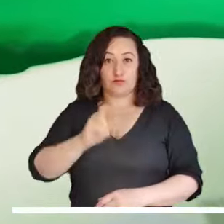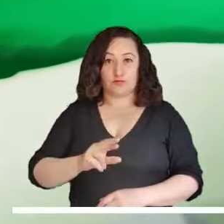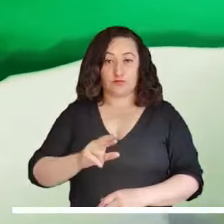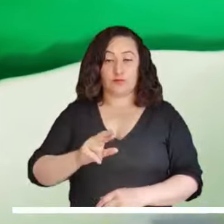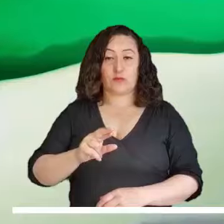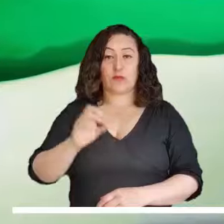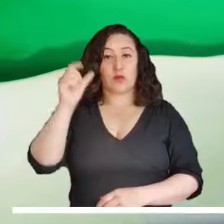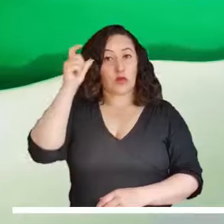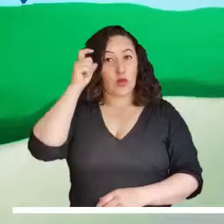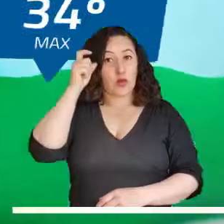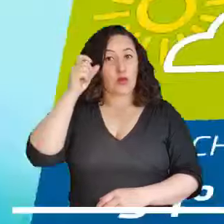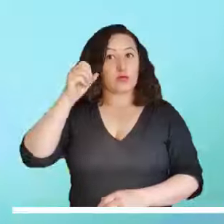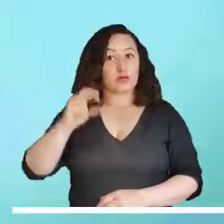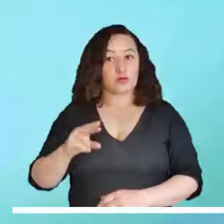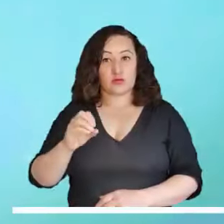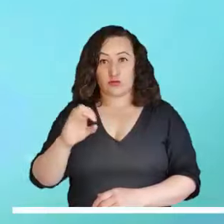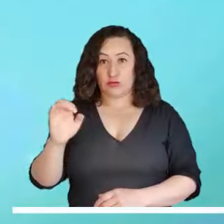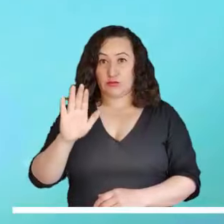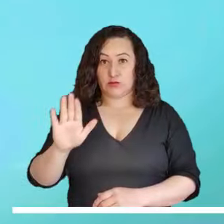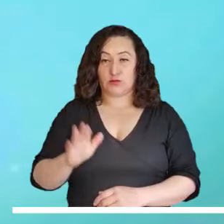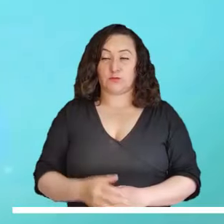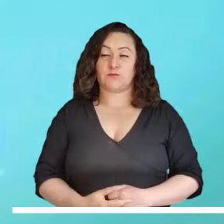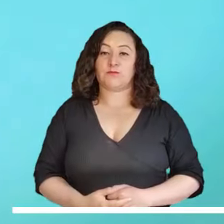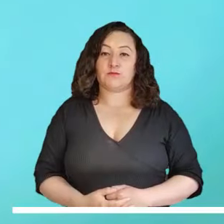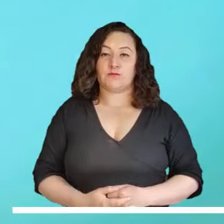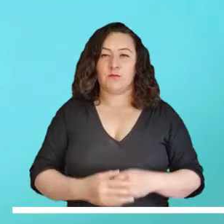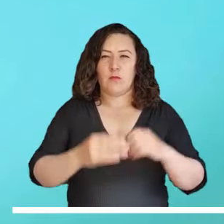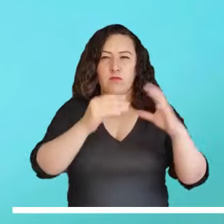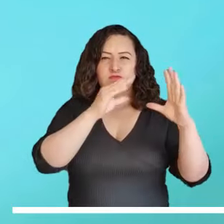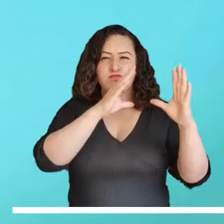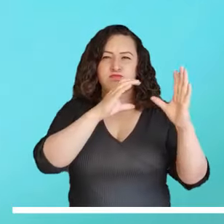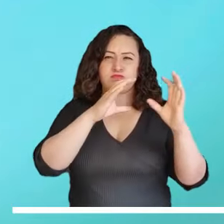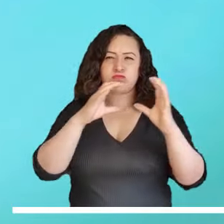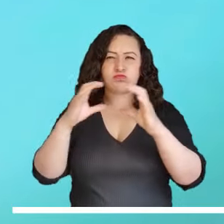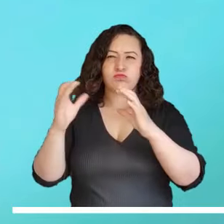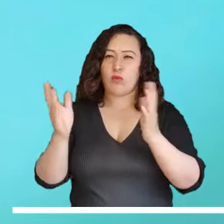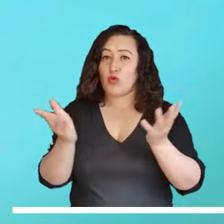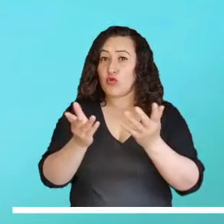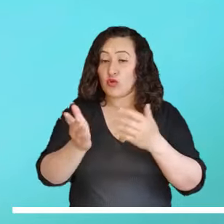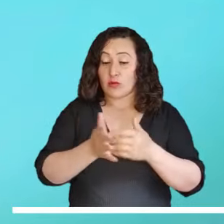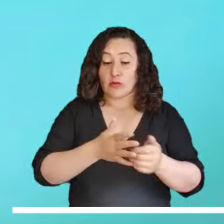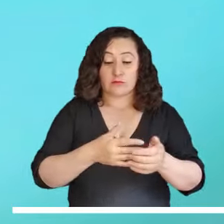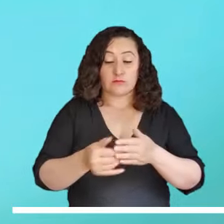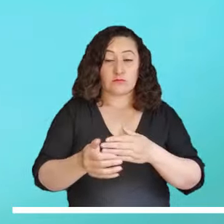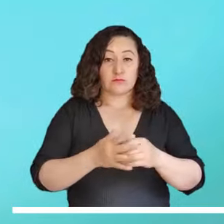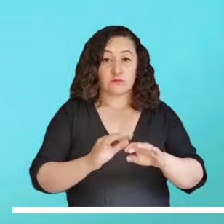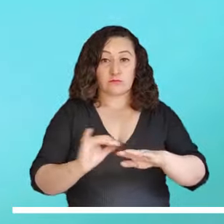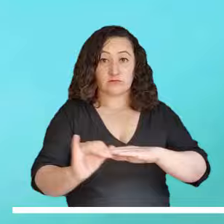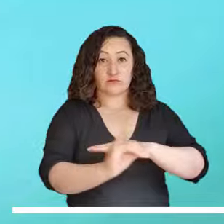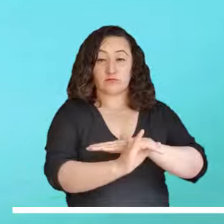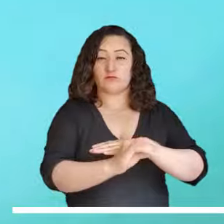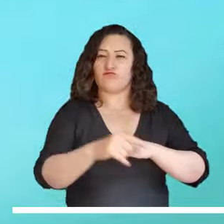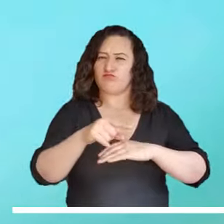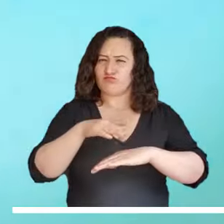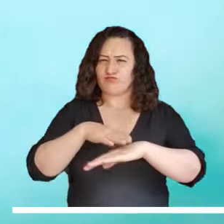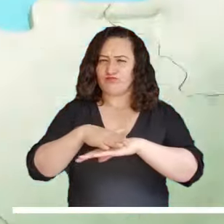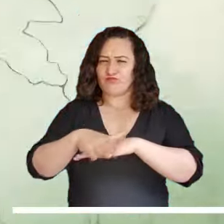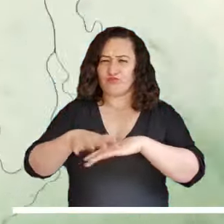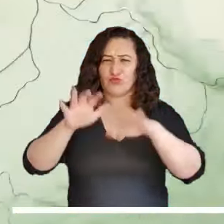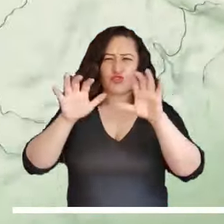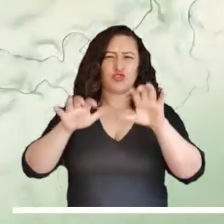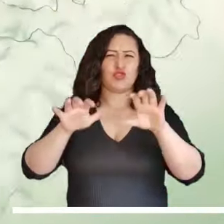de Córdoba. Nubes parciales acompañarán la tarde en San Andrés y Providencia, donde se esperan precipitaciones